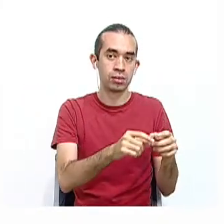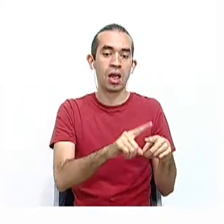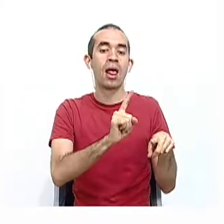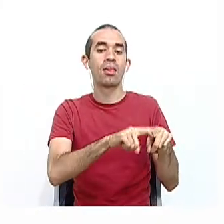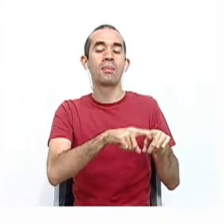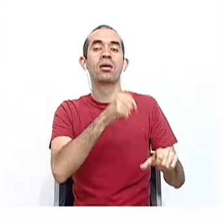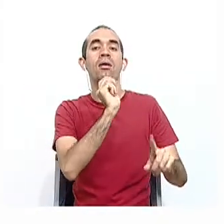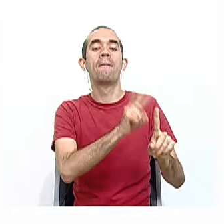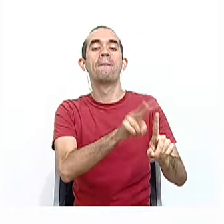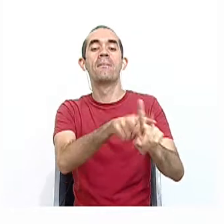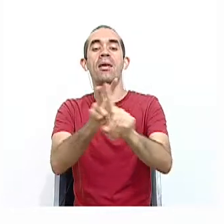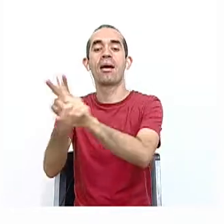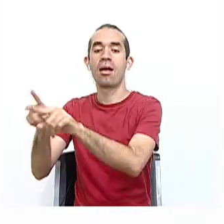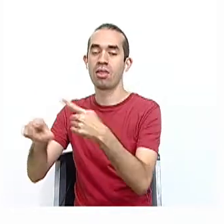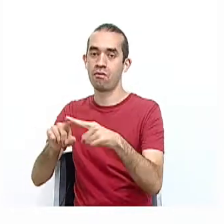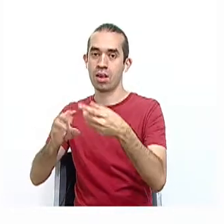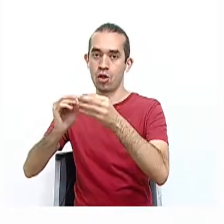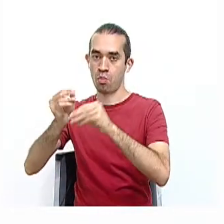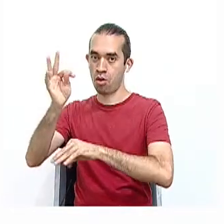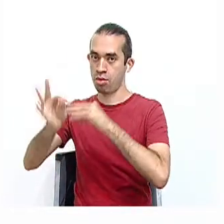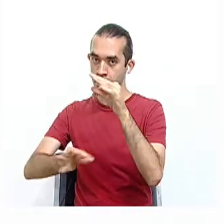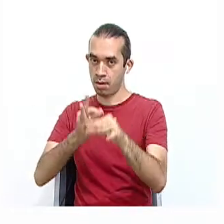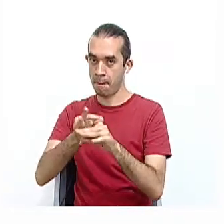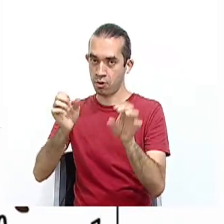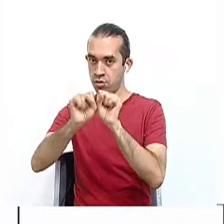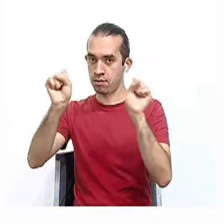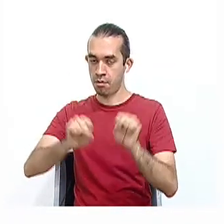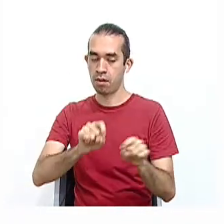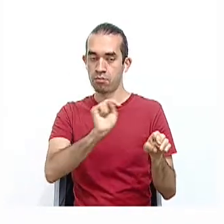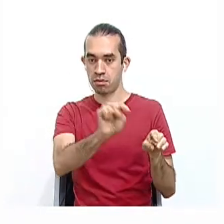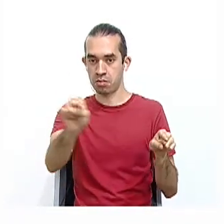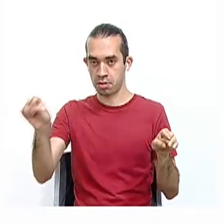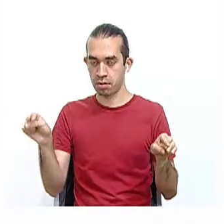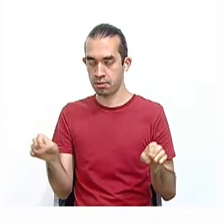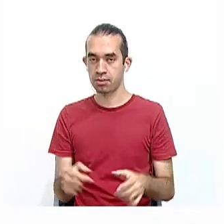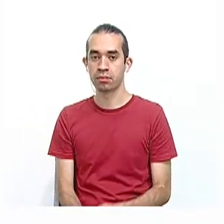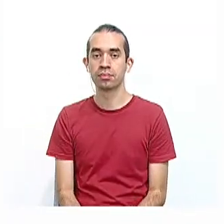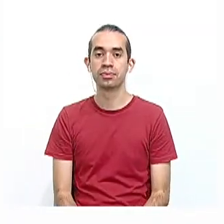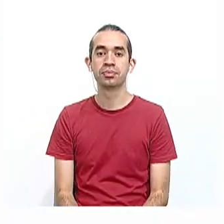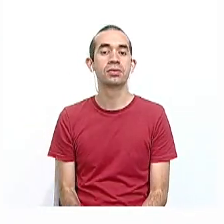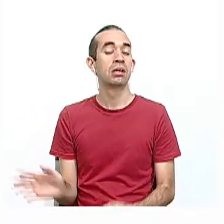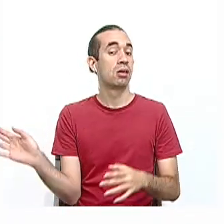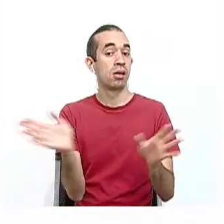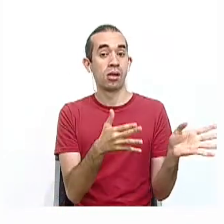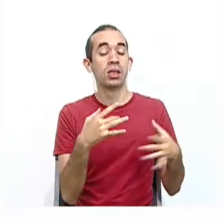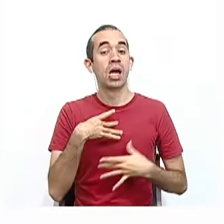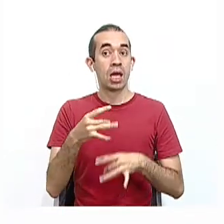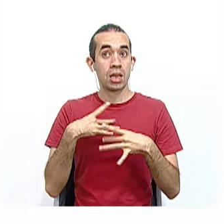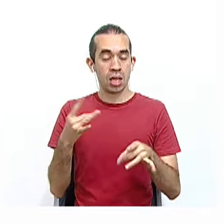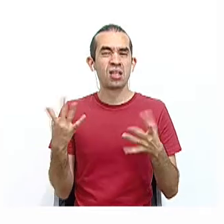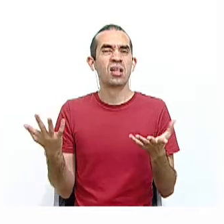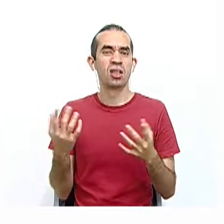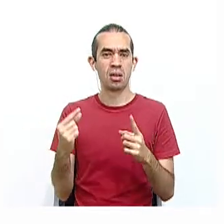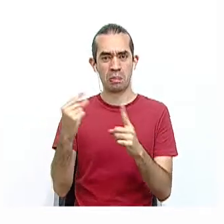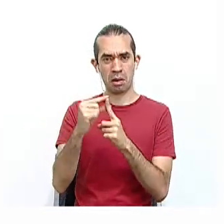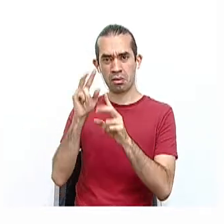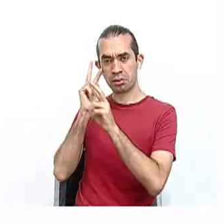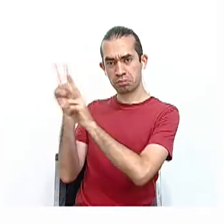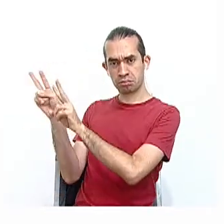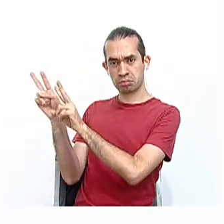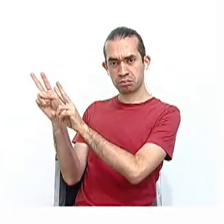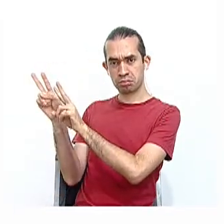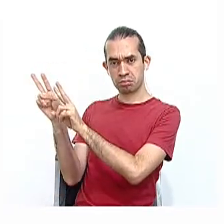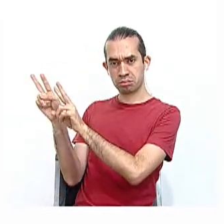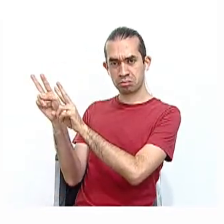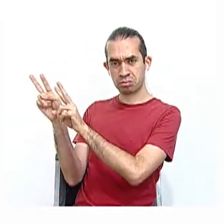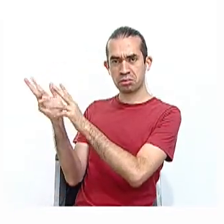numeración, un sistema de numeración diferente. Un dato curioso es el origen del término dígito, que